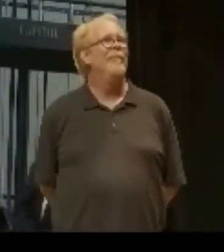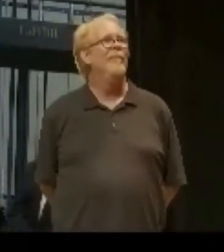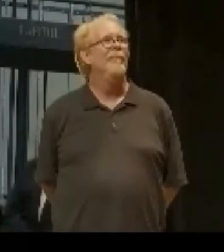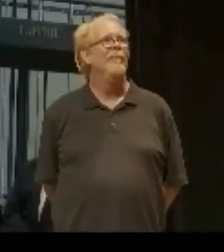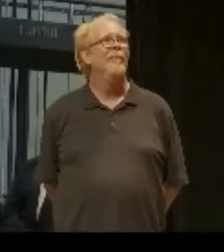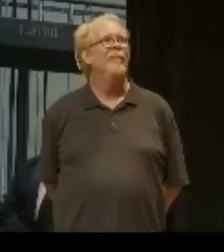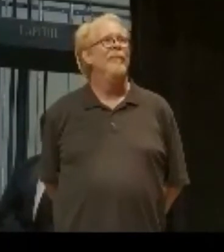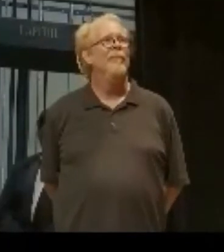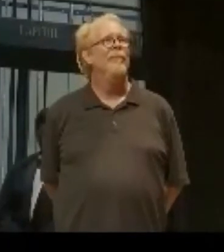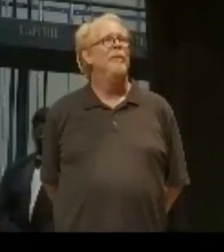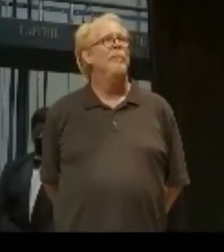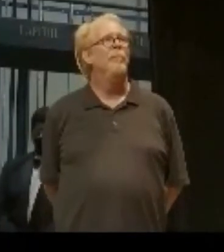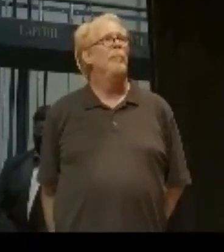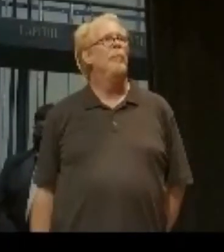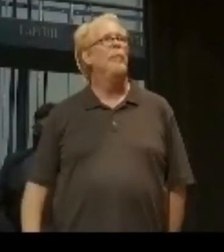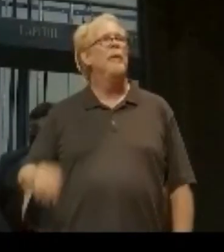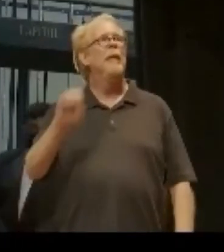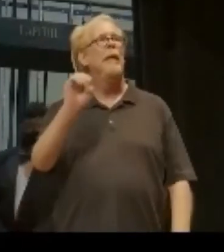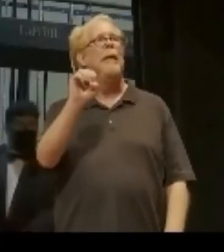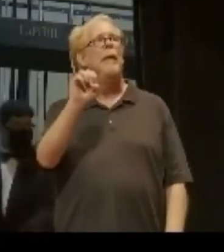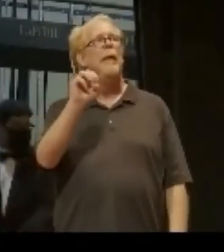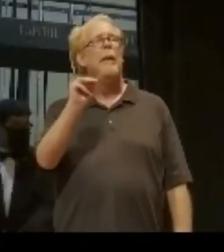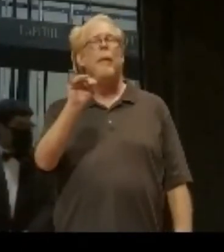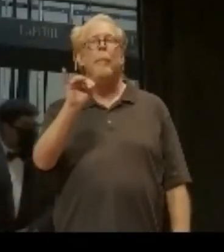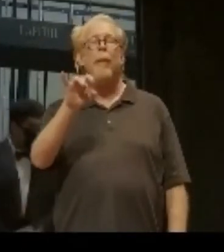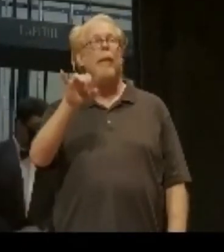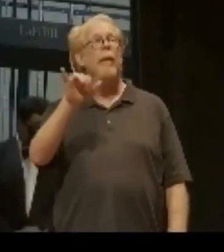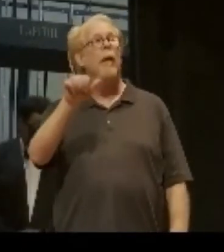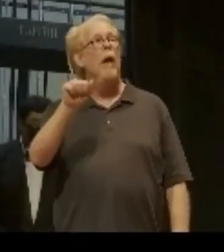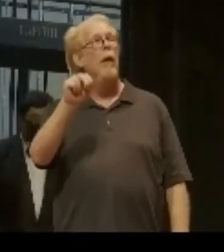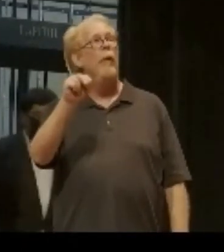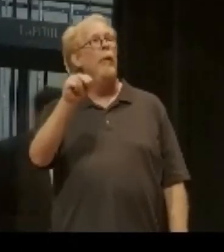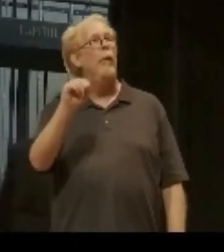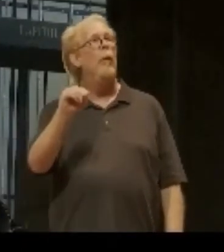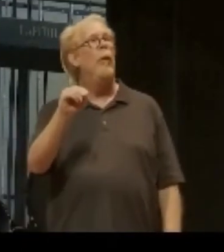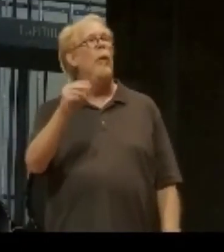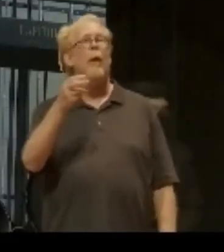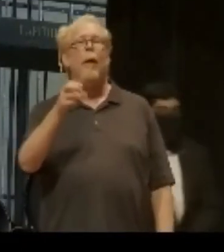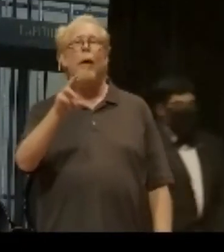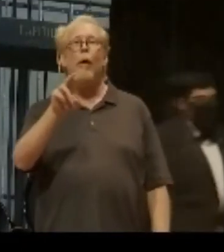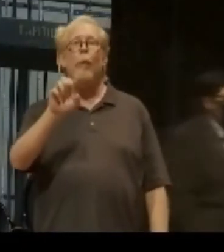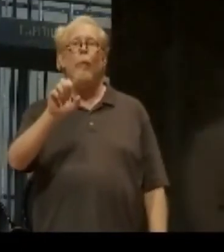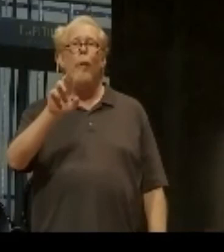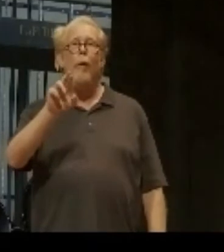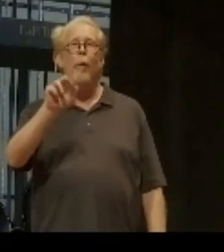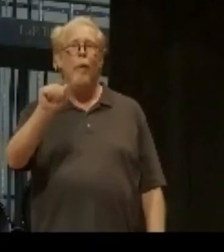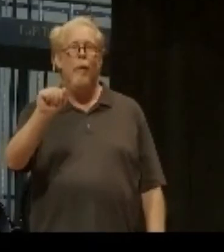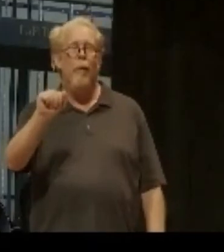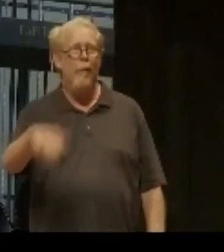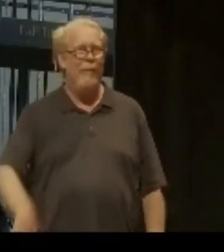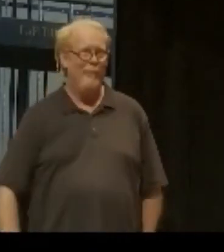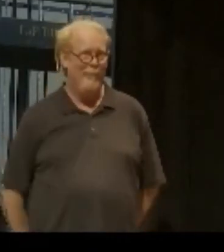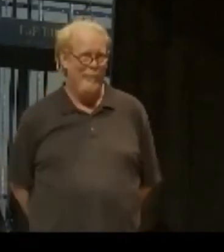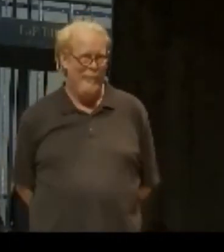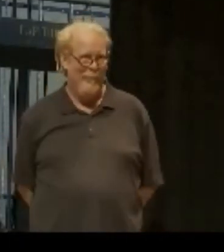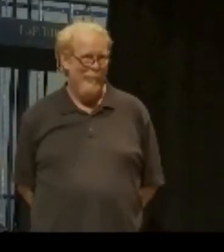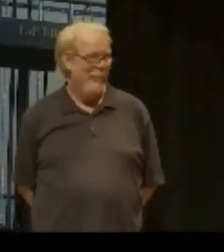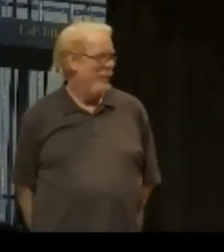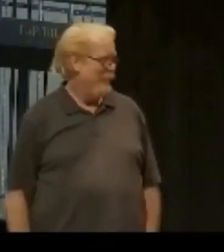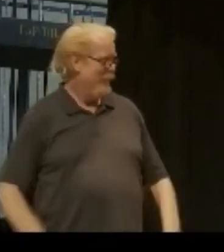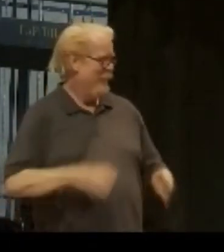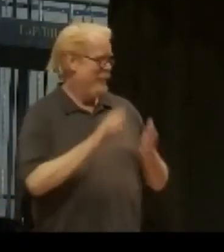Emiliano Herrera, next slide. Emiliano Herrera. Emiliano Herrera. Emiliano Herrera.